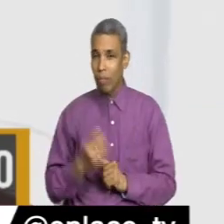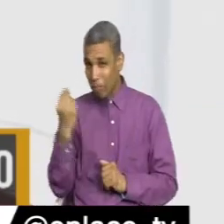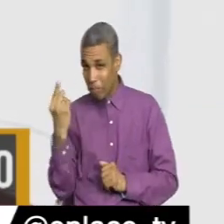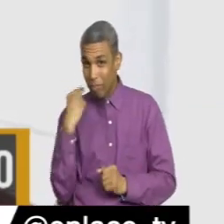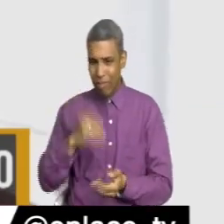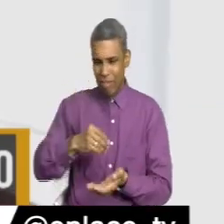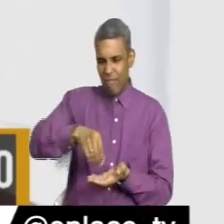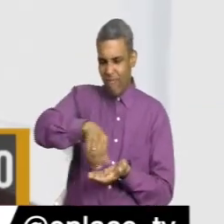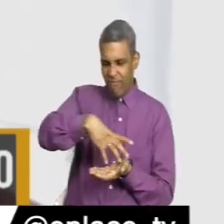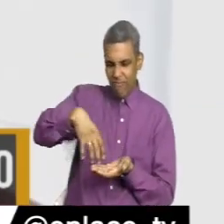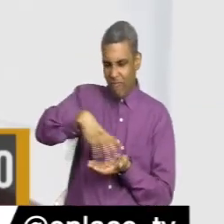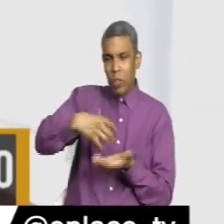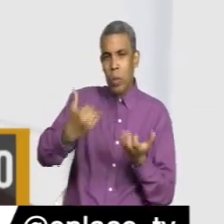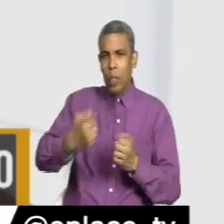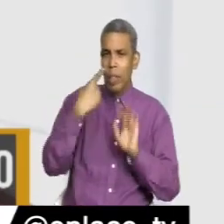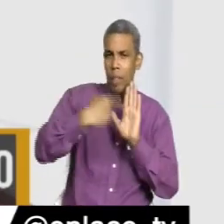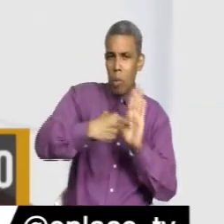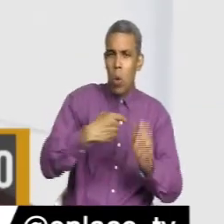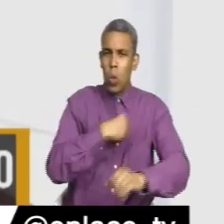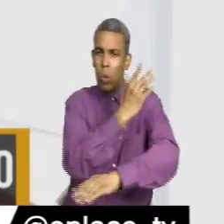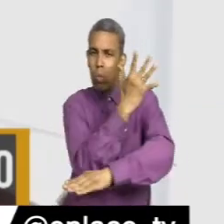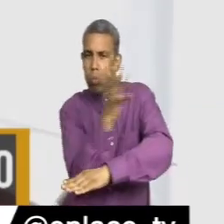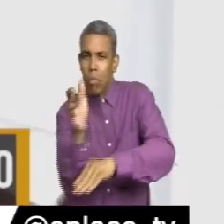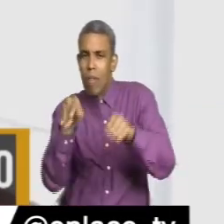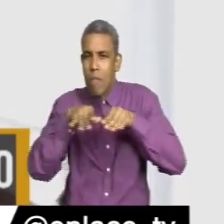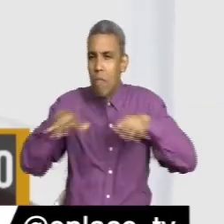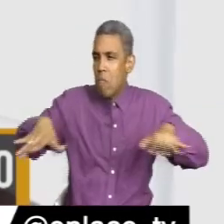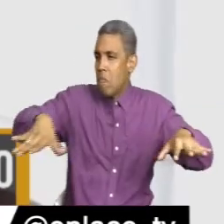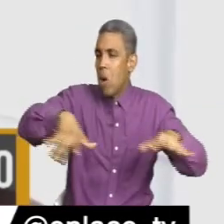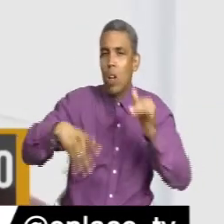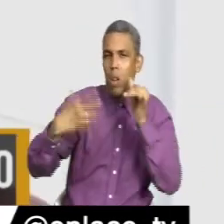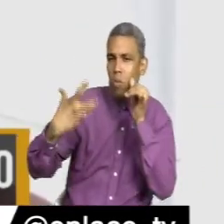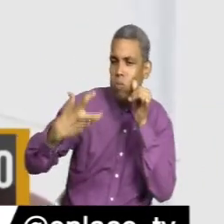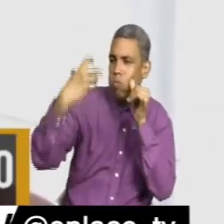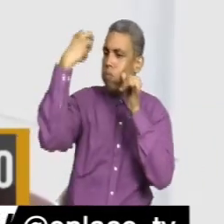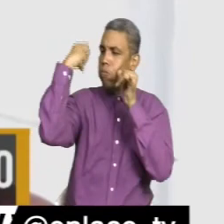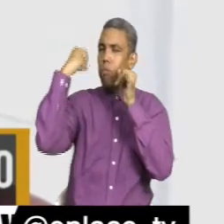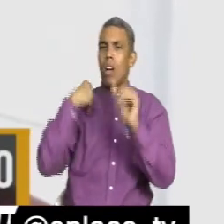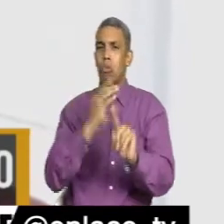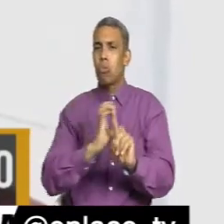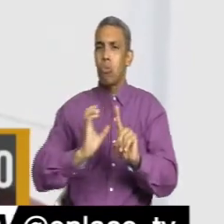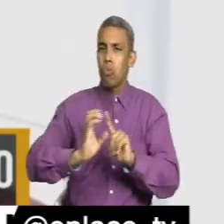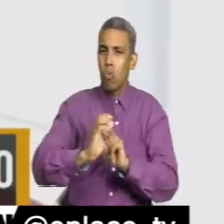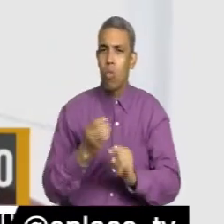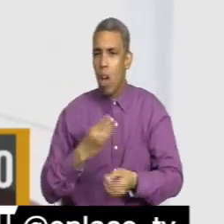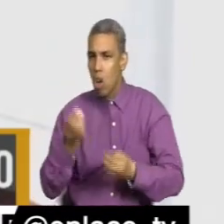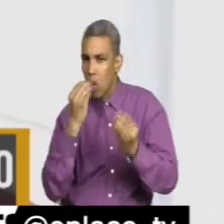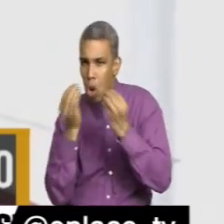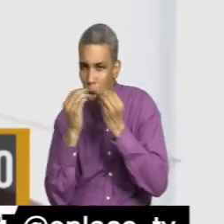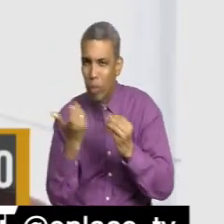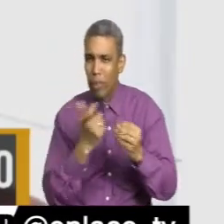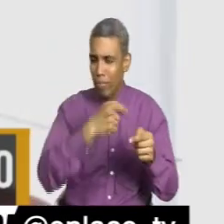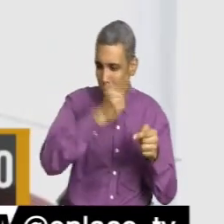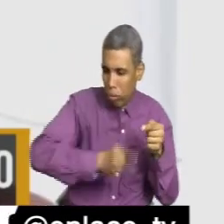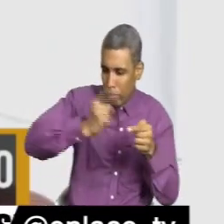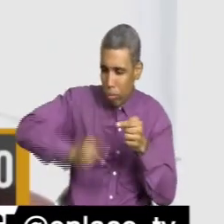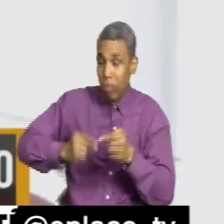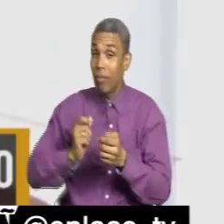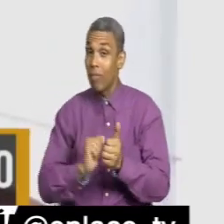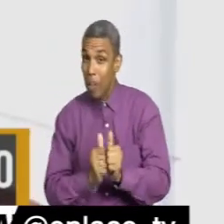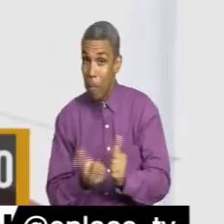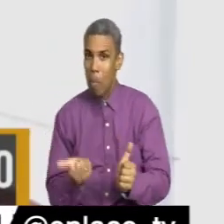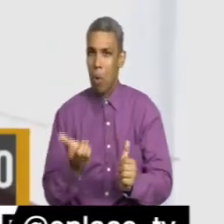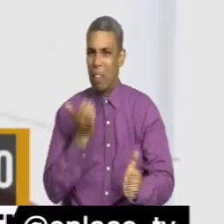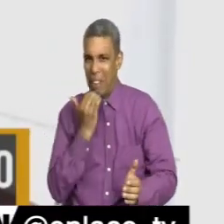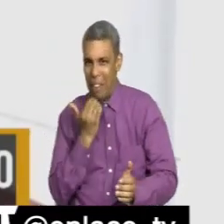mostrar toda la belleza paisajística, la historia, nuestra cultura, nuestra gastronomía y obviamente todos los deportes de aventura